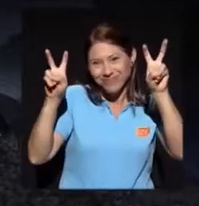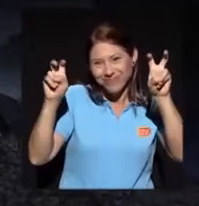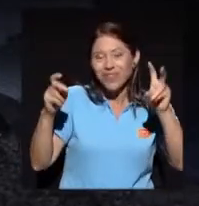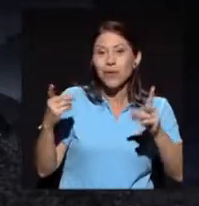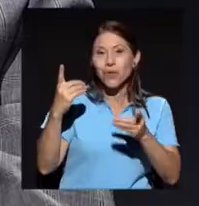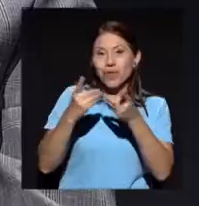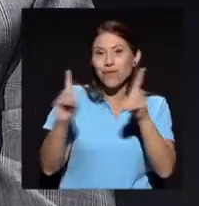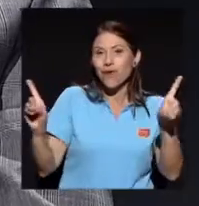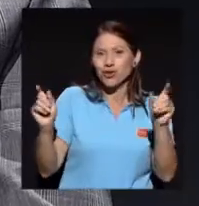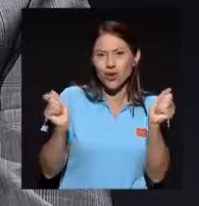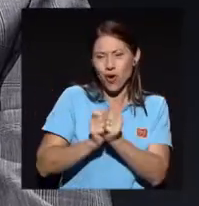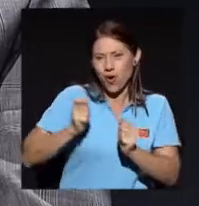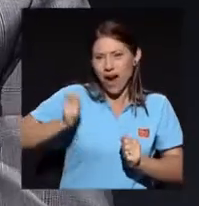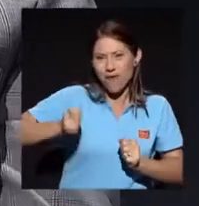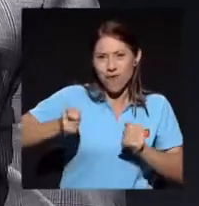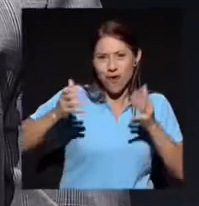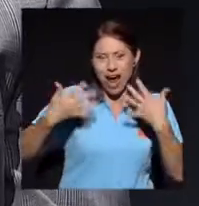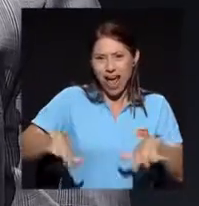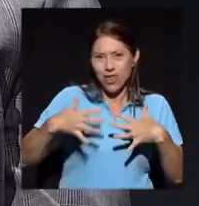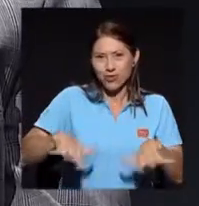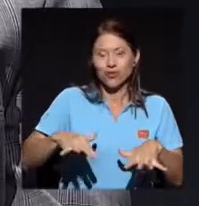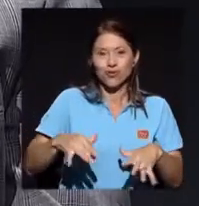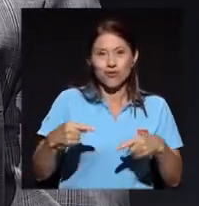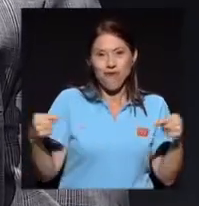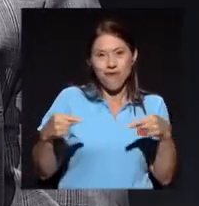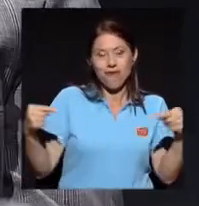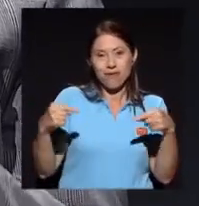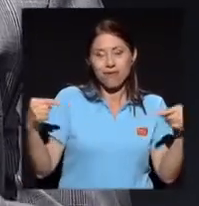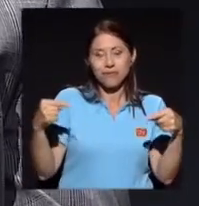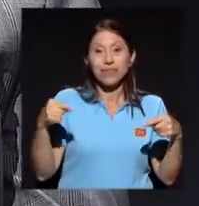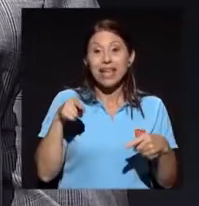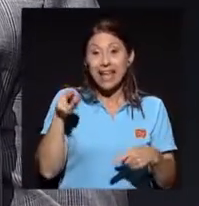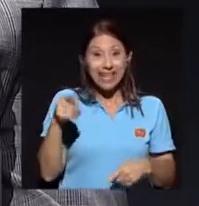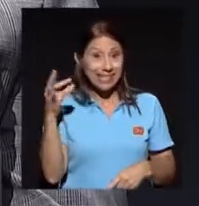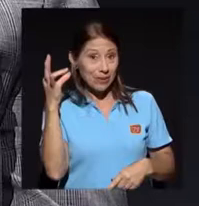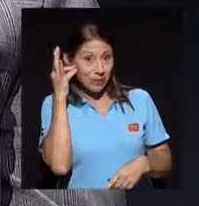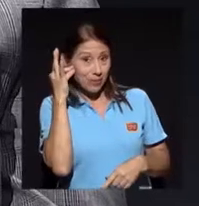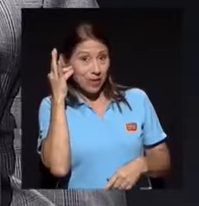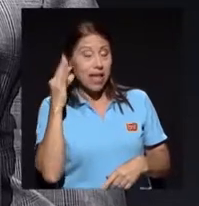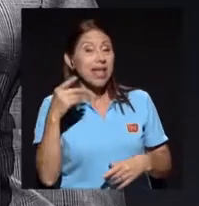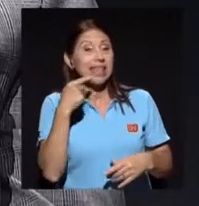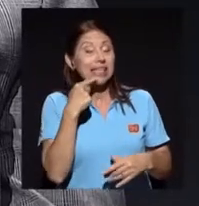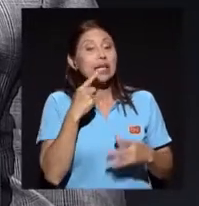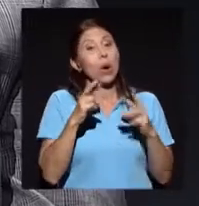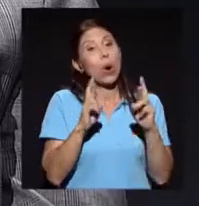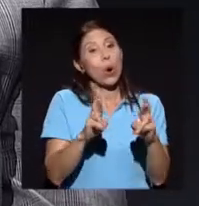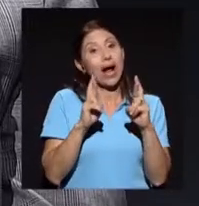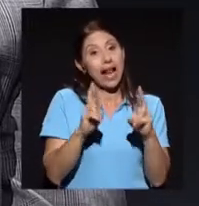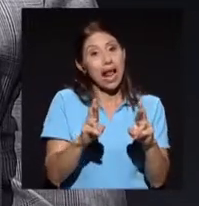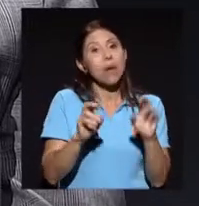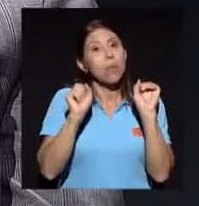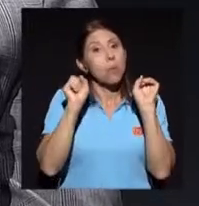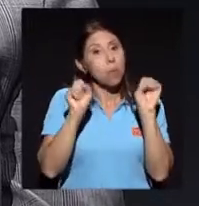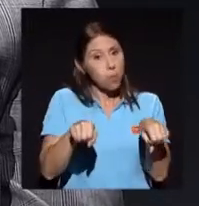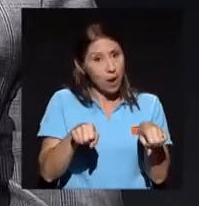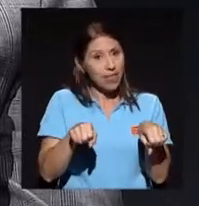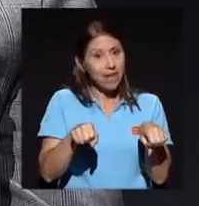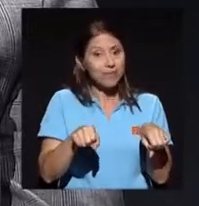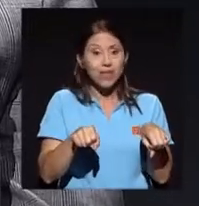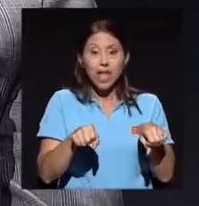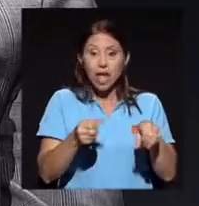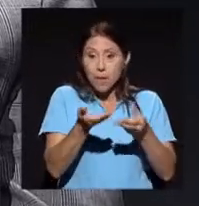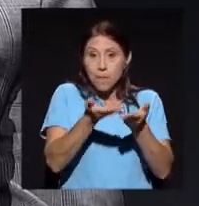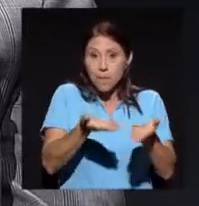feroces le ha apostado a que ojalá haya libertad de movilización de bienes pero no de